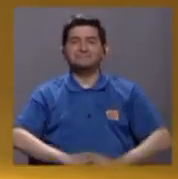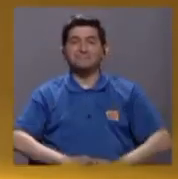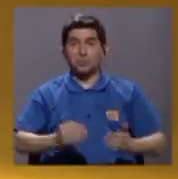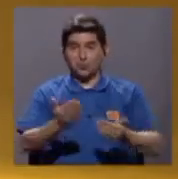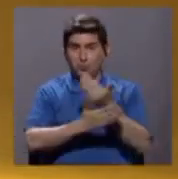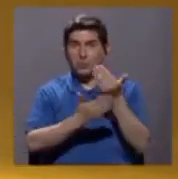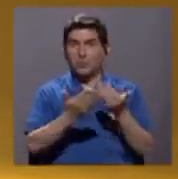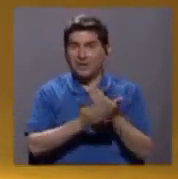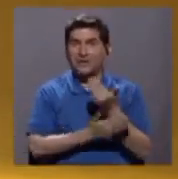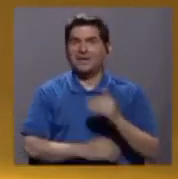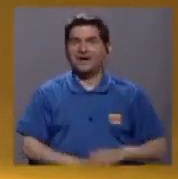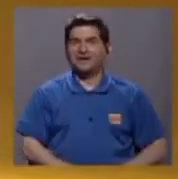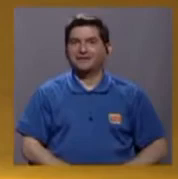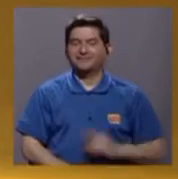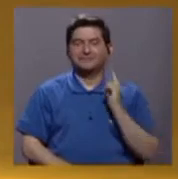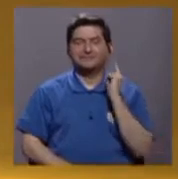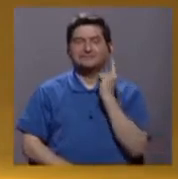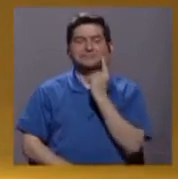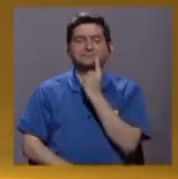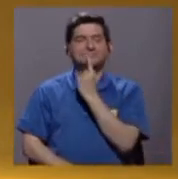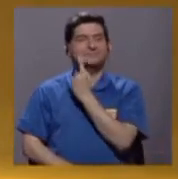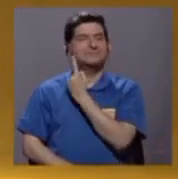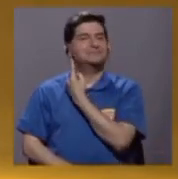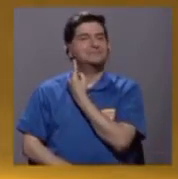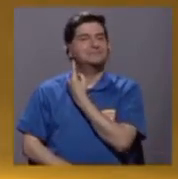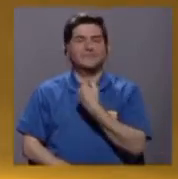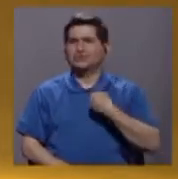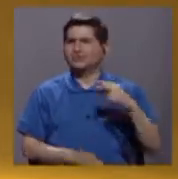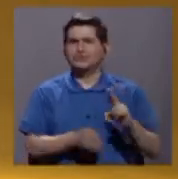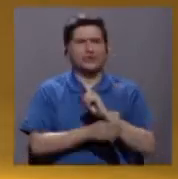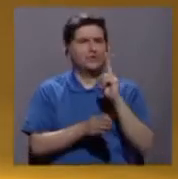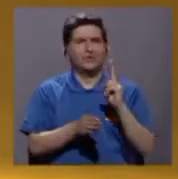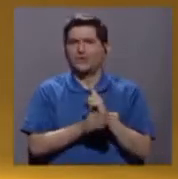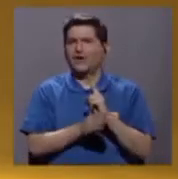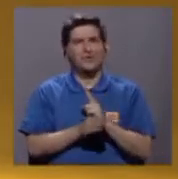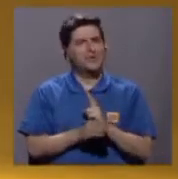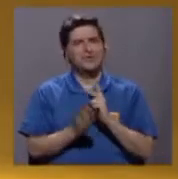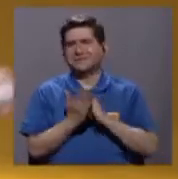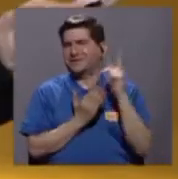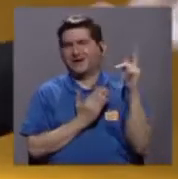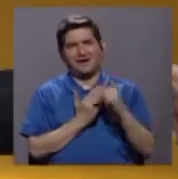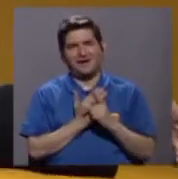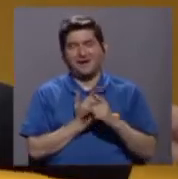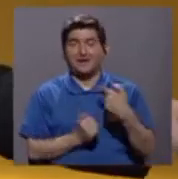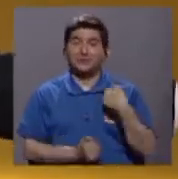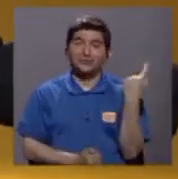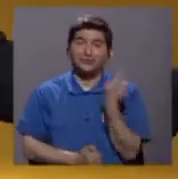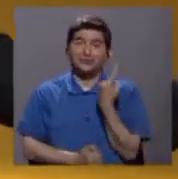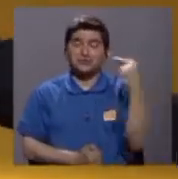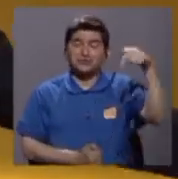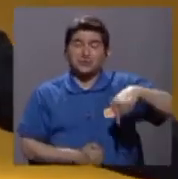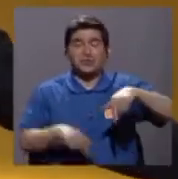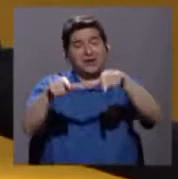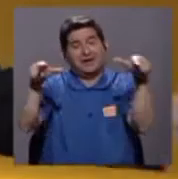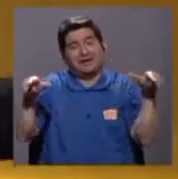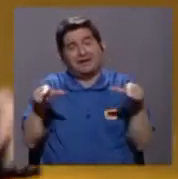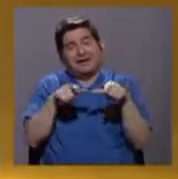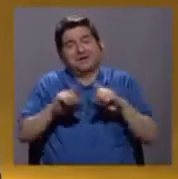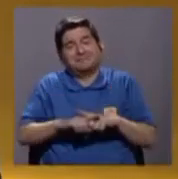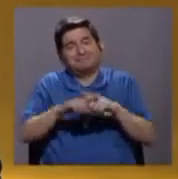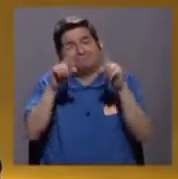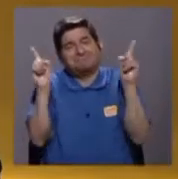nueva, porque y que no la voy a usar durante la sesión porque estoy solo en el estudio,